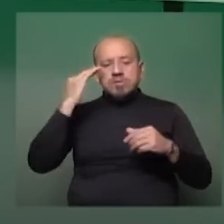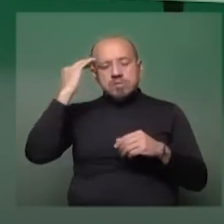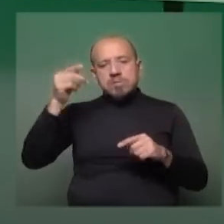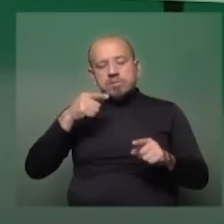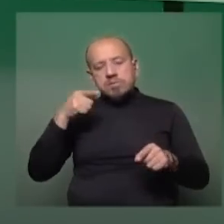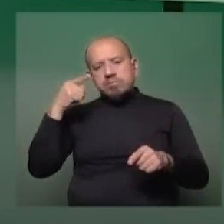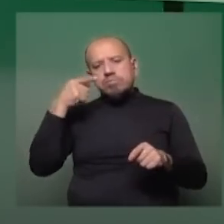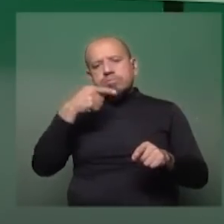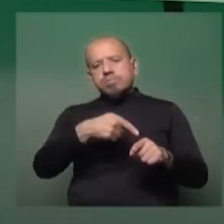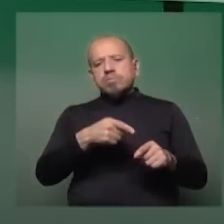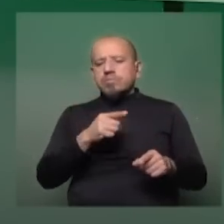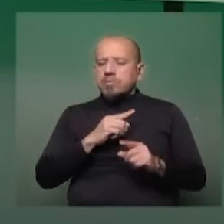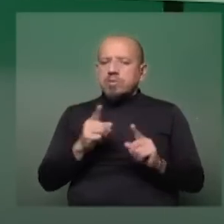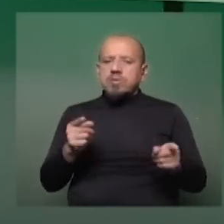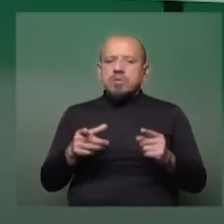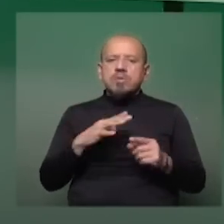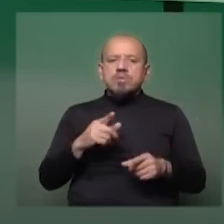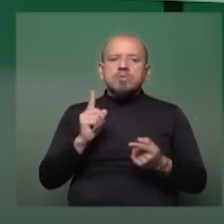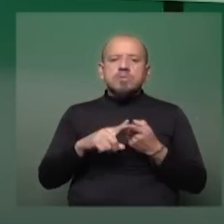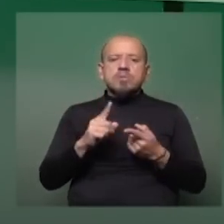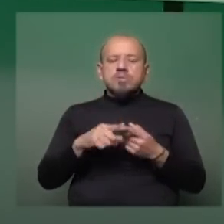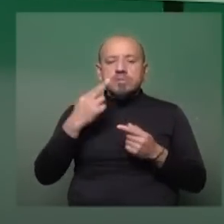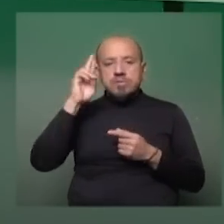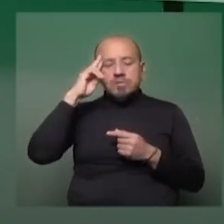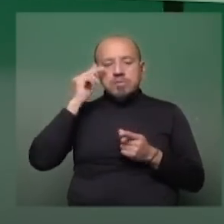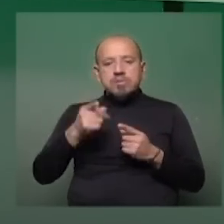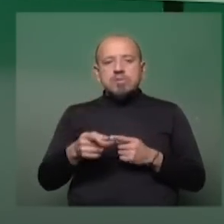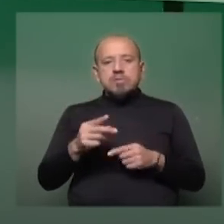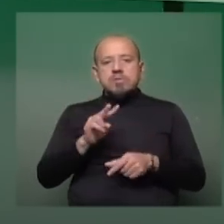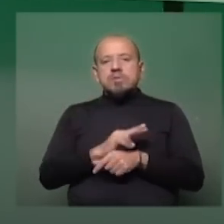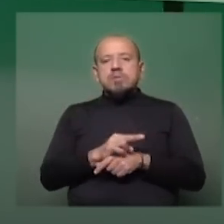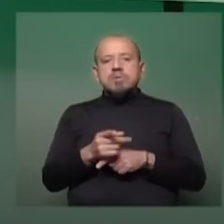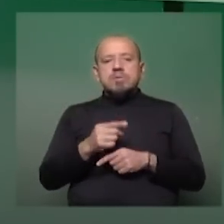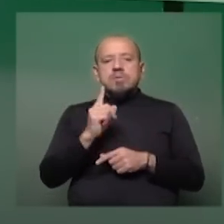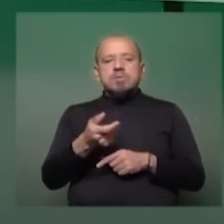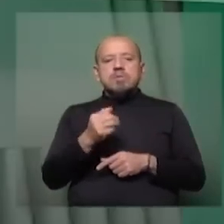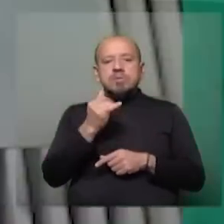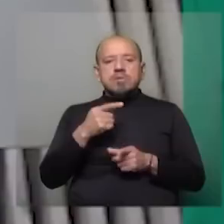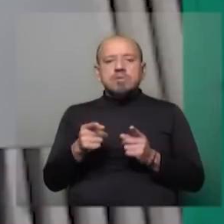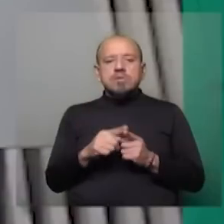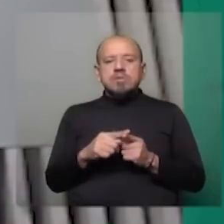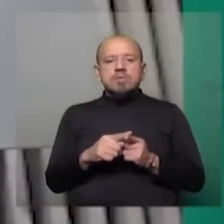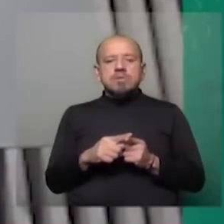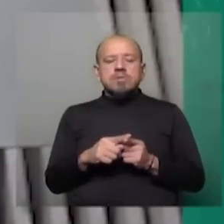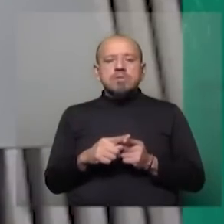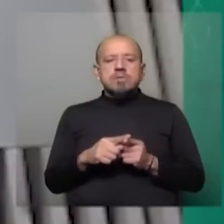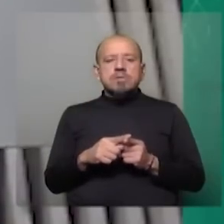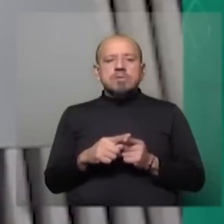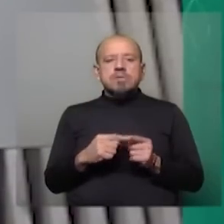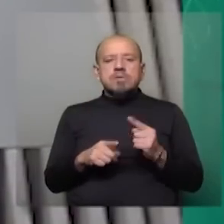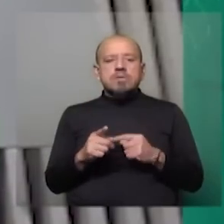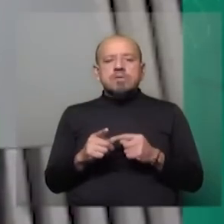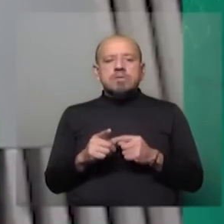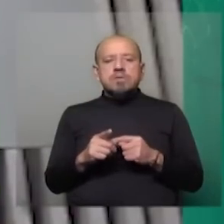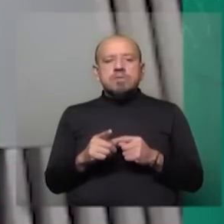insistió en que se debe llegar a un acuerdo para respetar la protección de los civiles en la franja de gaza hospital Al